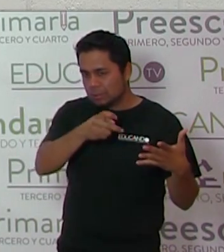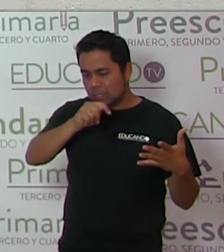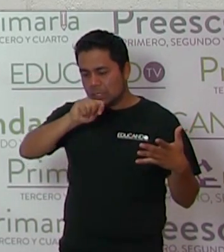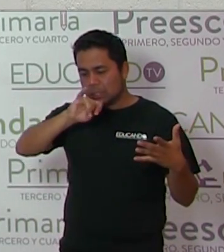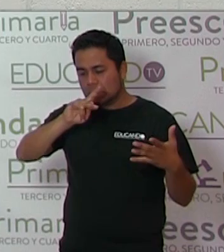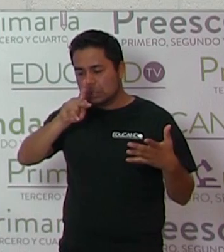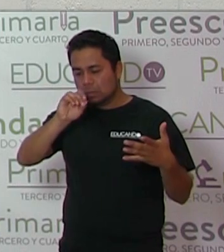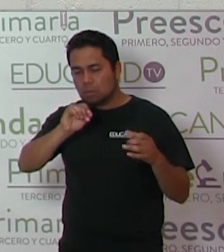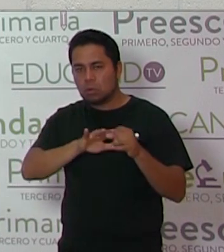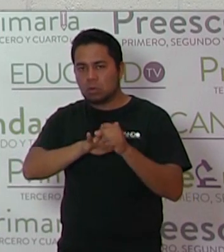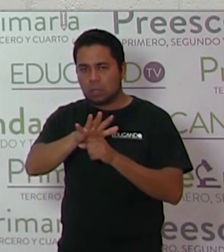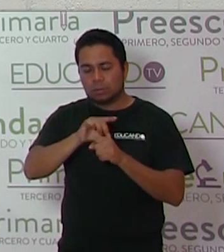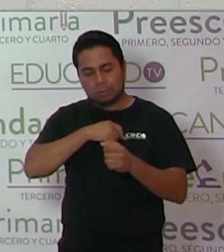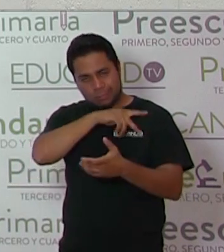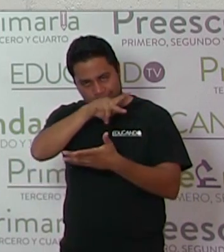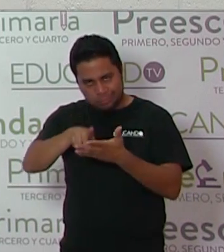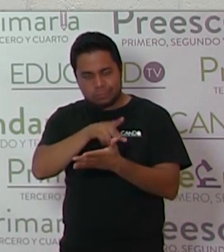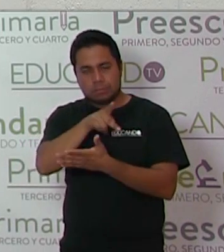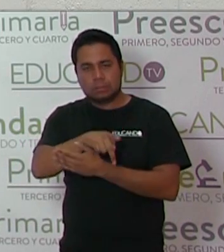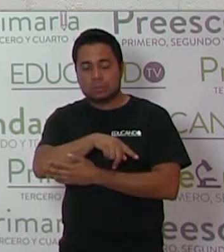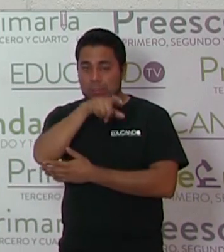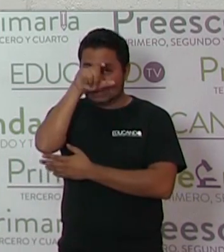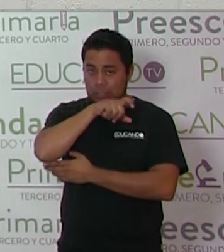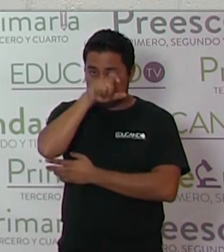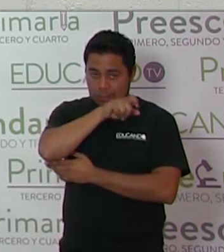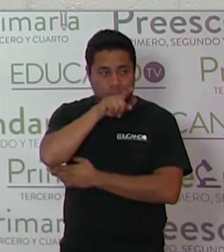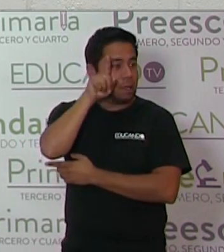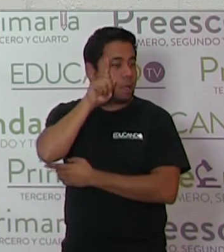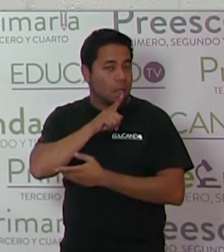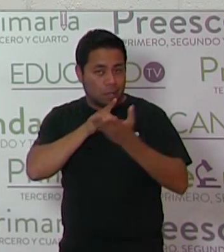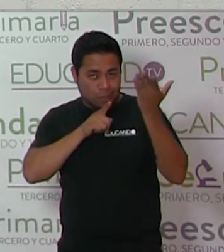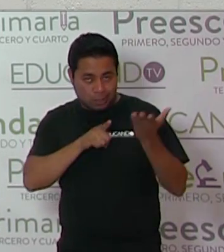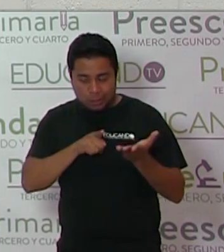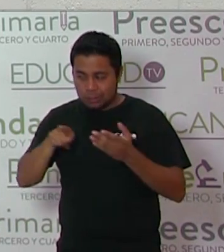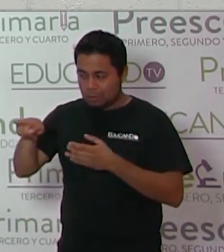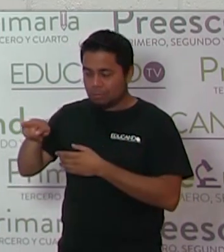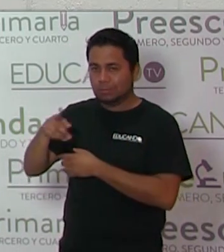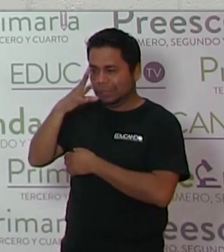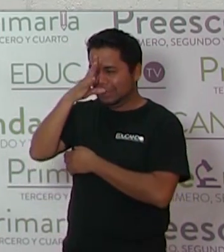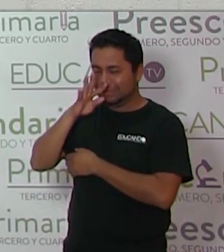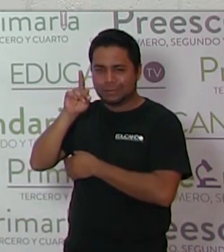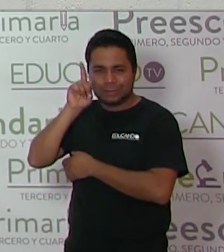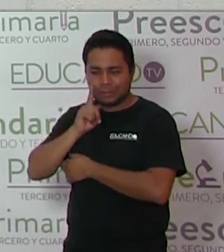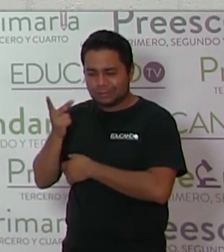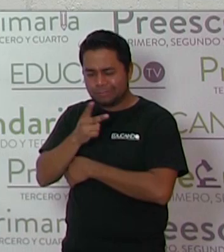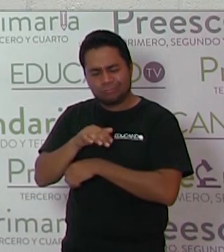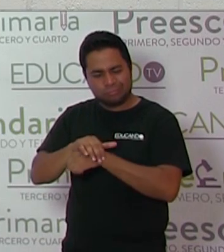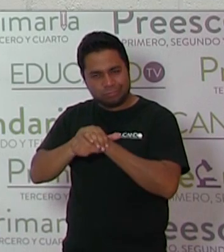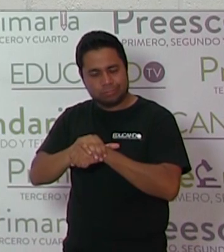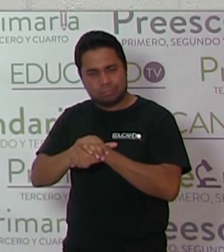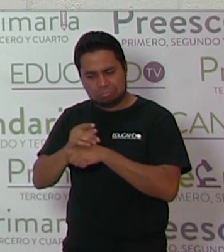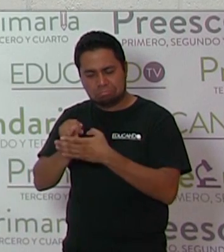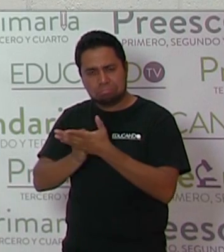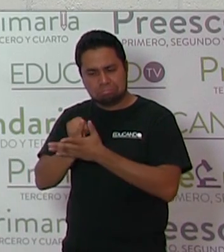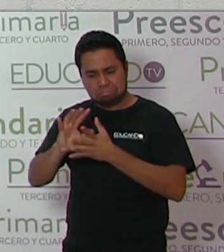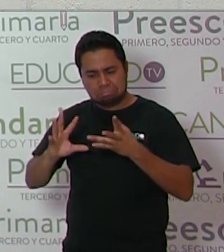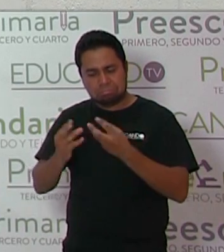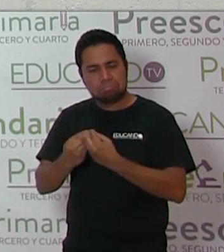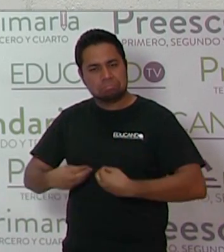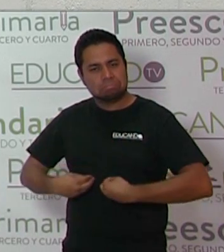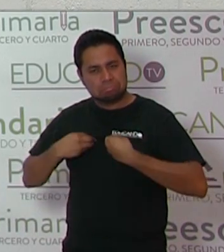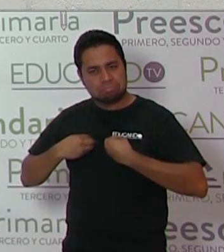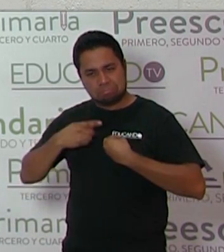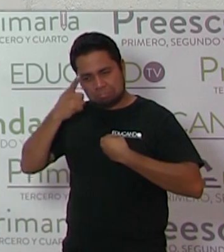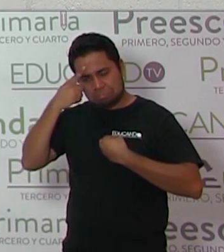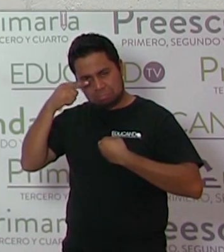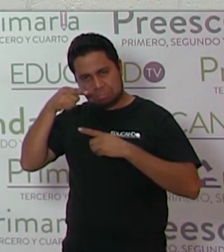repetir. Un águila y una zorra, que eran muy amigas, decidieron vivir